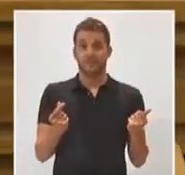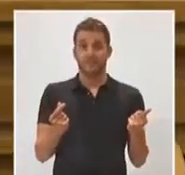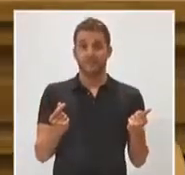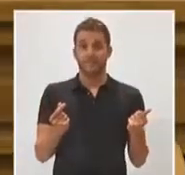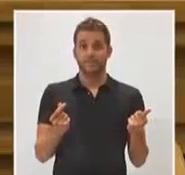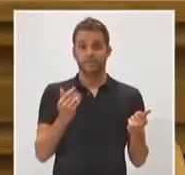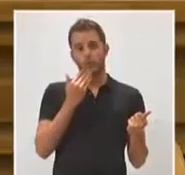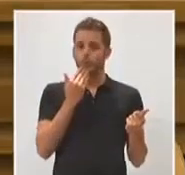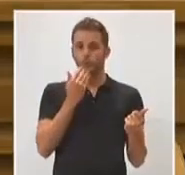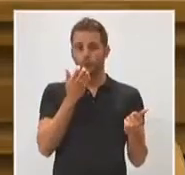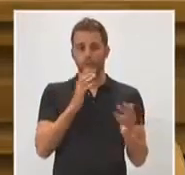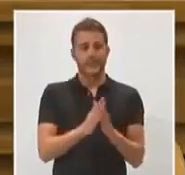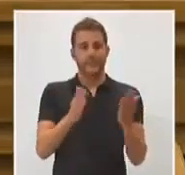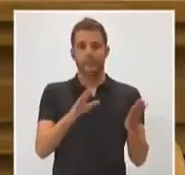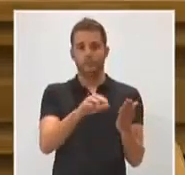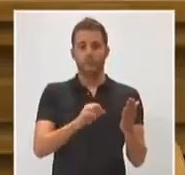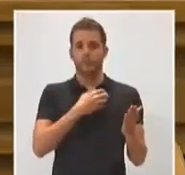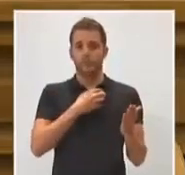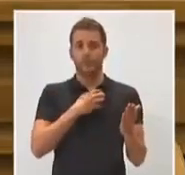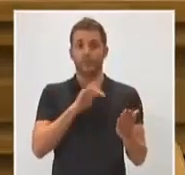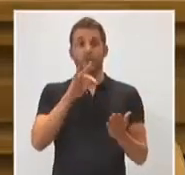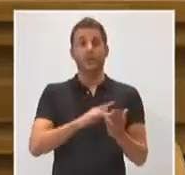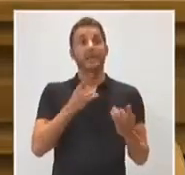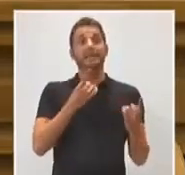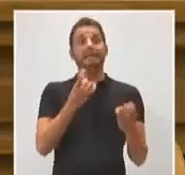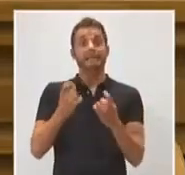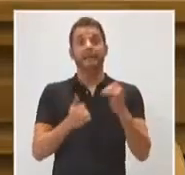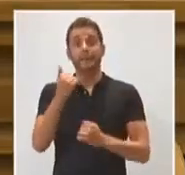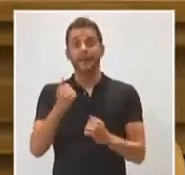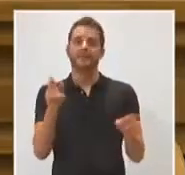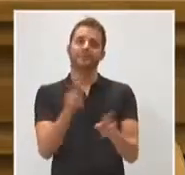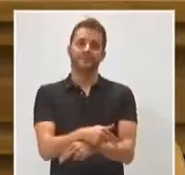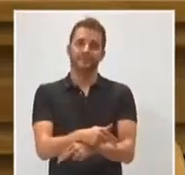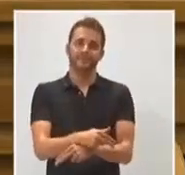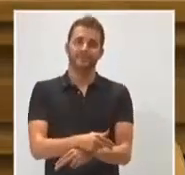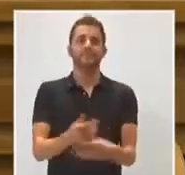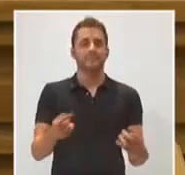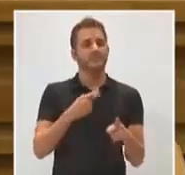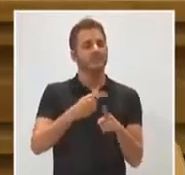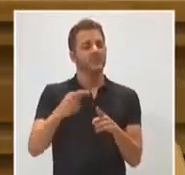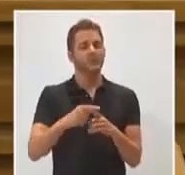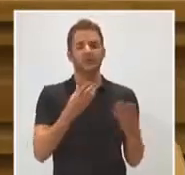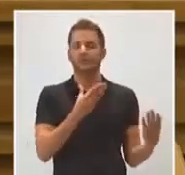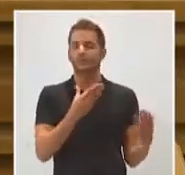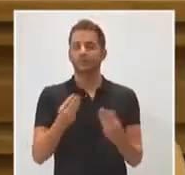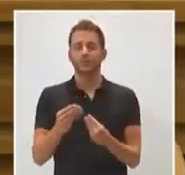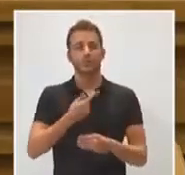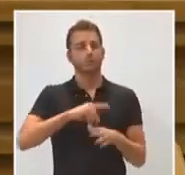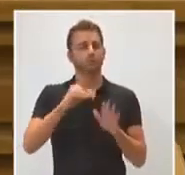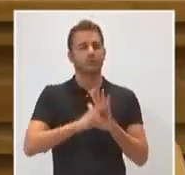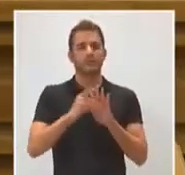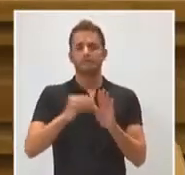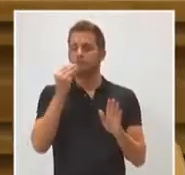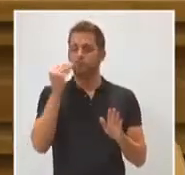no se pudiera un libro desapareció en el momento que más necesitaba bueno yo creo que en muchos aspectos tenemos datos extraordinarios en la